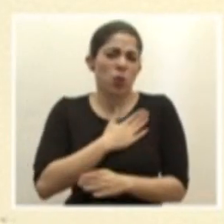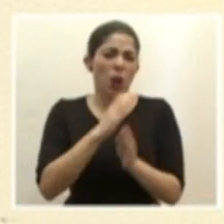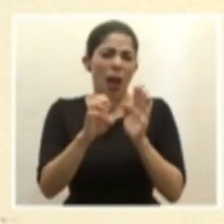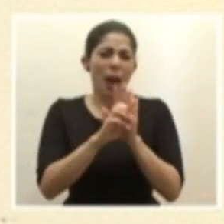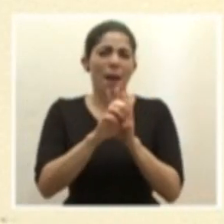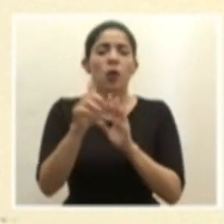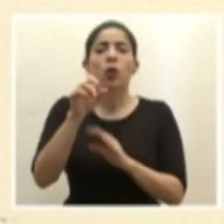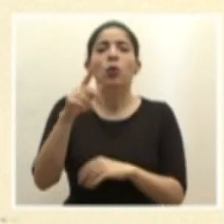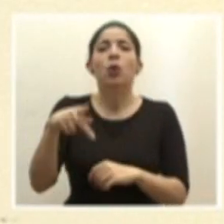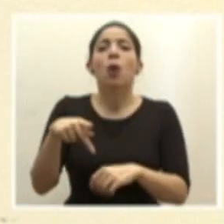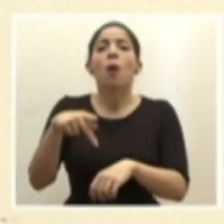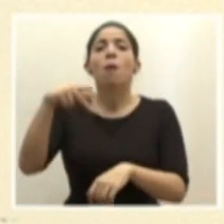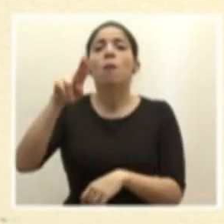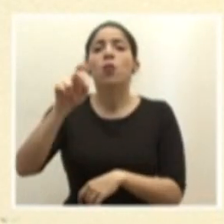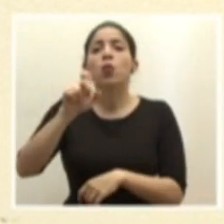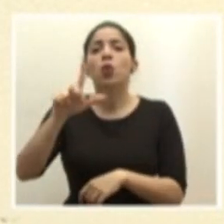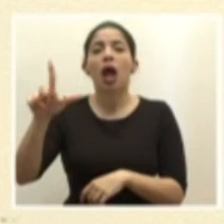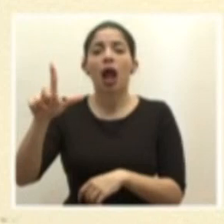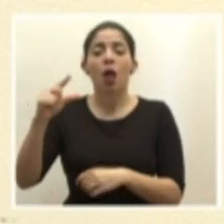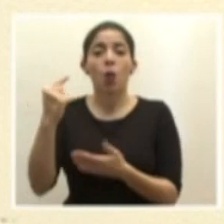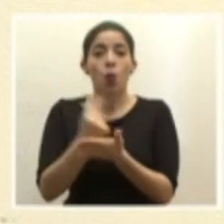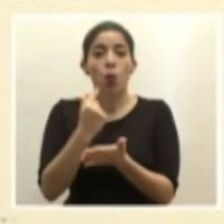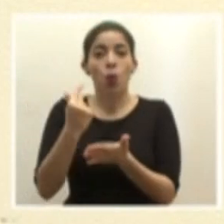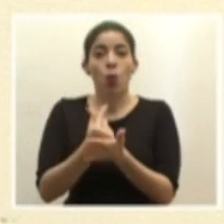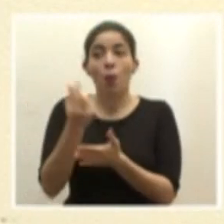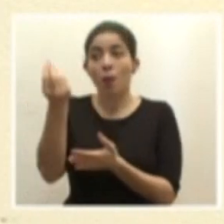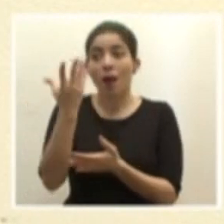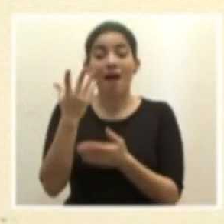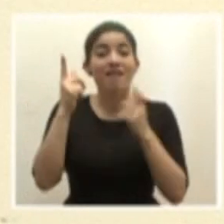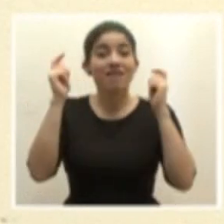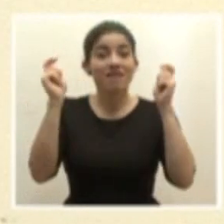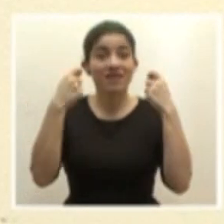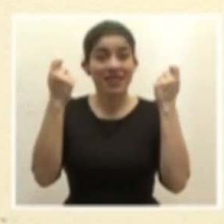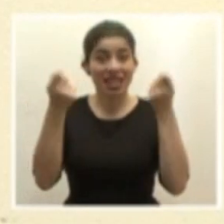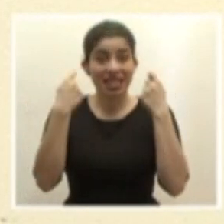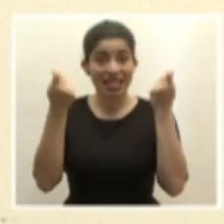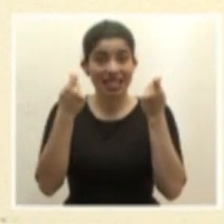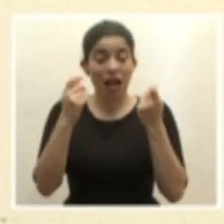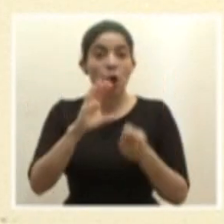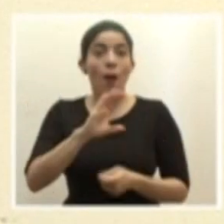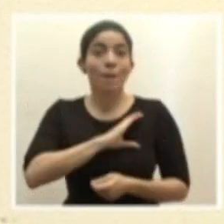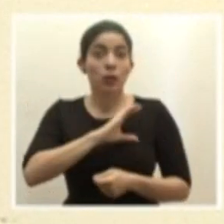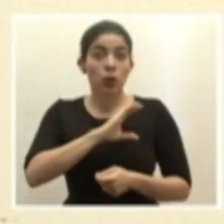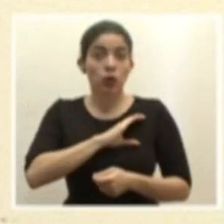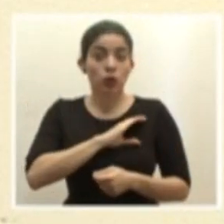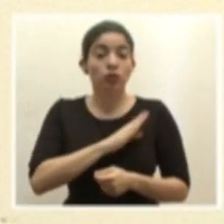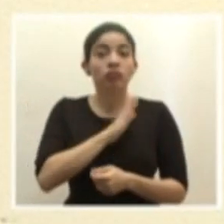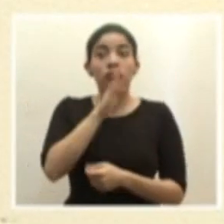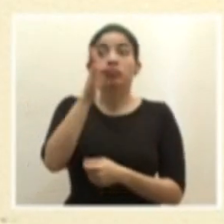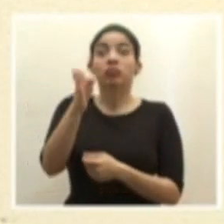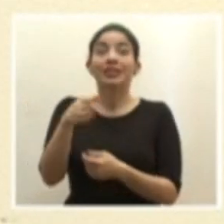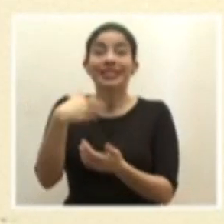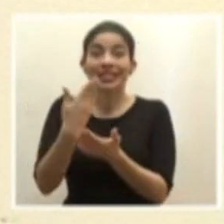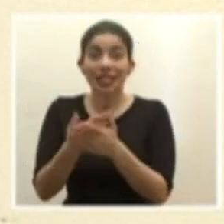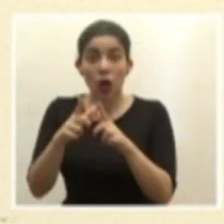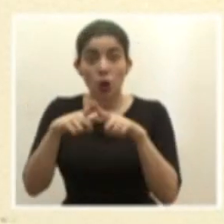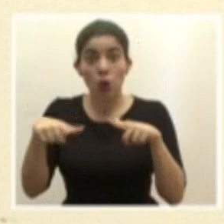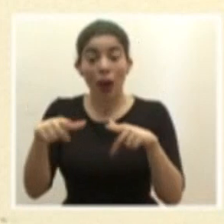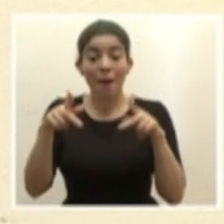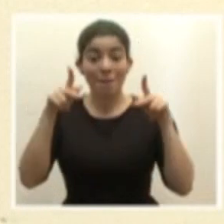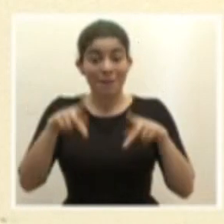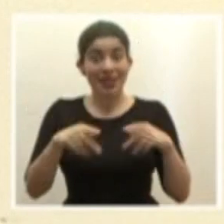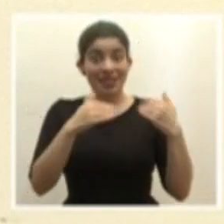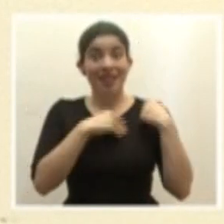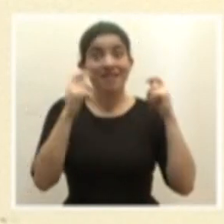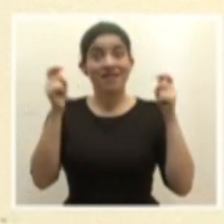el sector de Purral de Guadalupe recibimos el reporte de una fiesta, nuestros oficiales de la Fuerza Pública llegan al lugar y la persona que